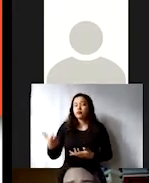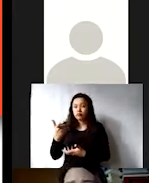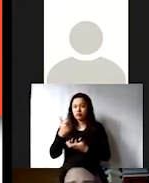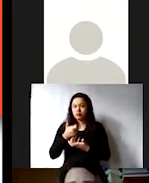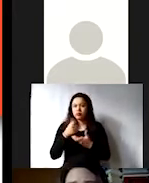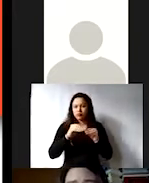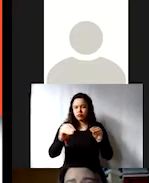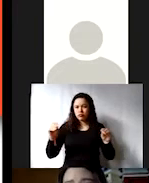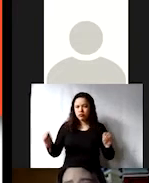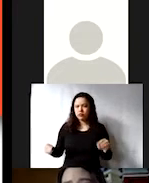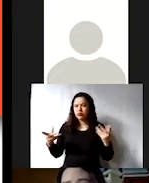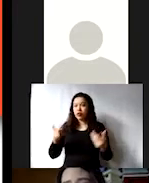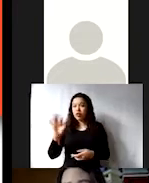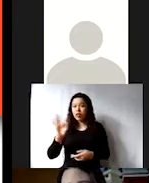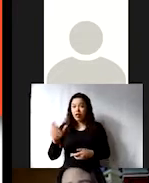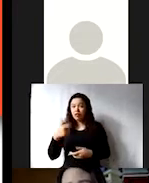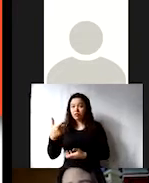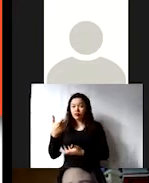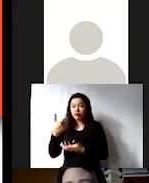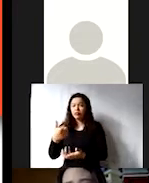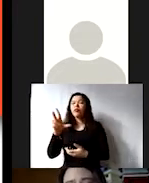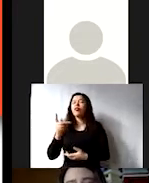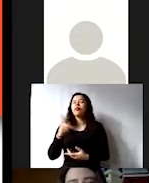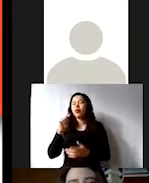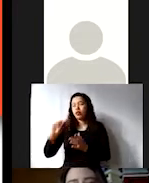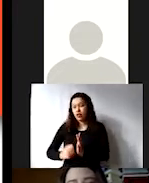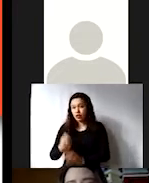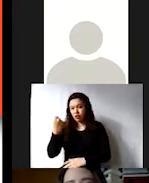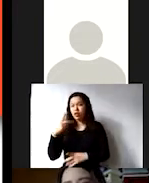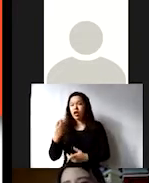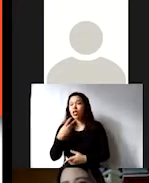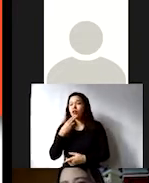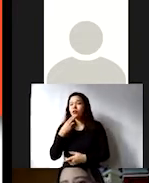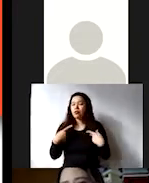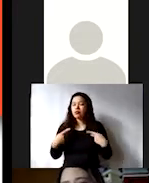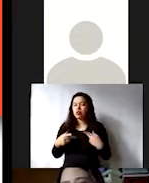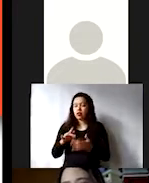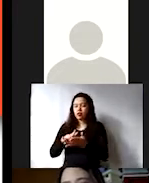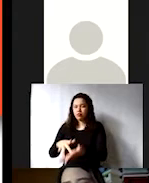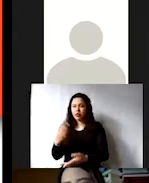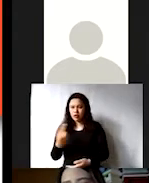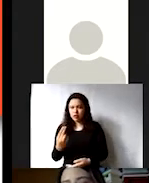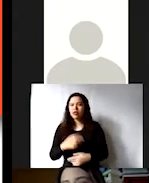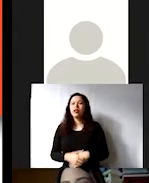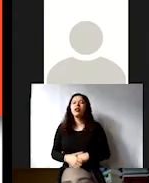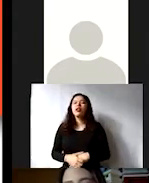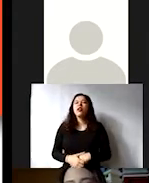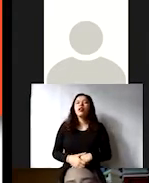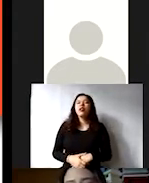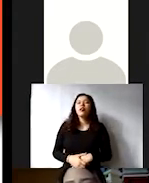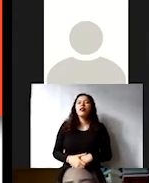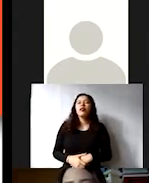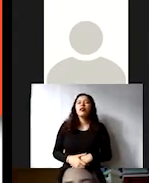no recursos financieros, pero sí tecnológicos y humanos. Que esta agenda también sea seguida